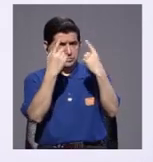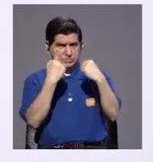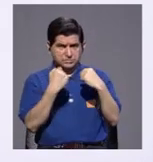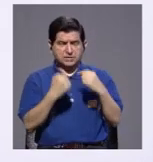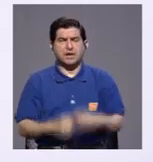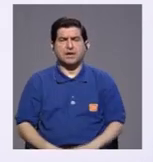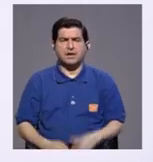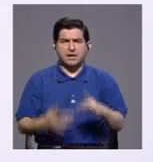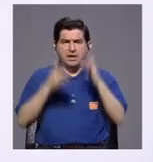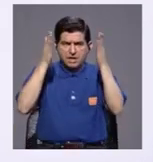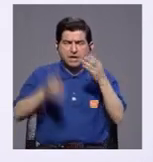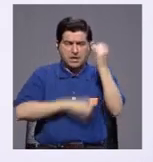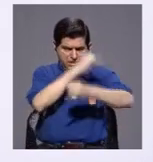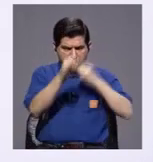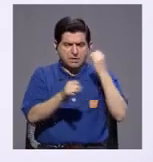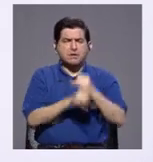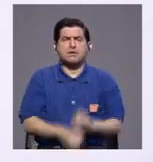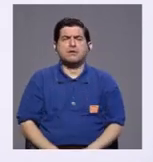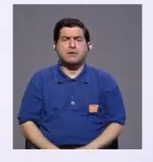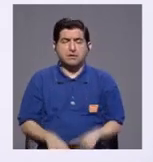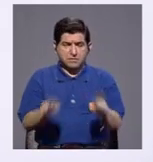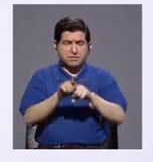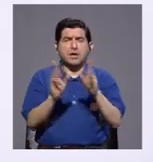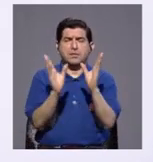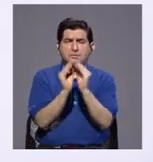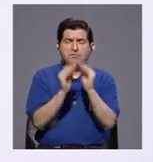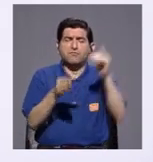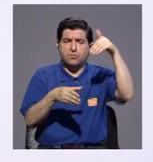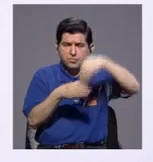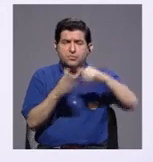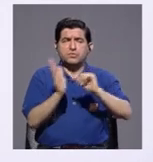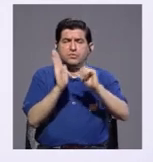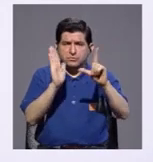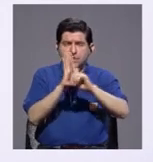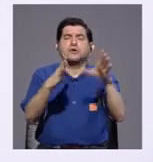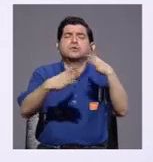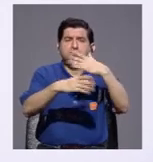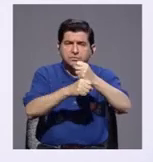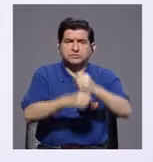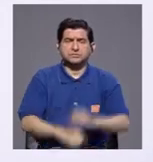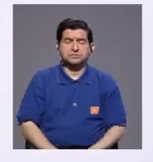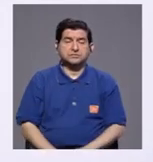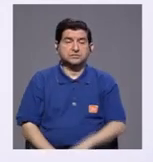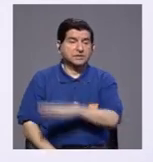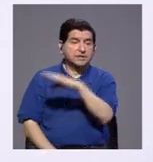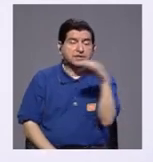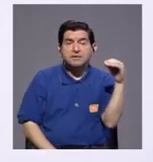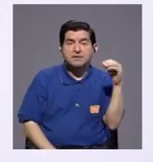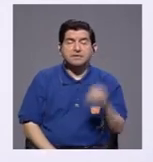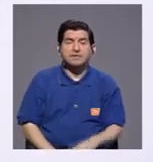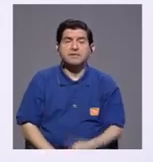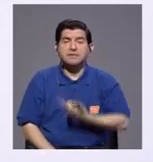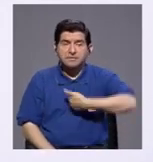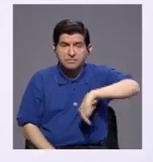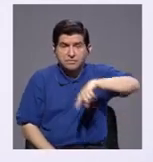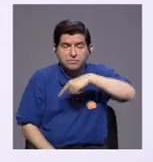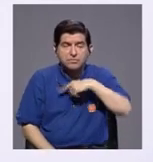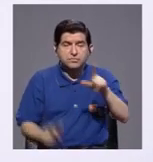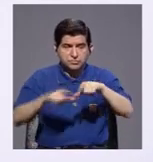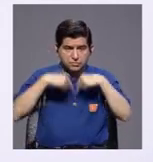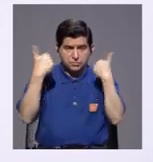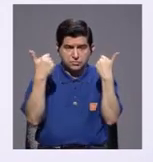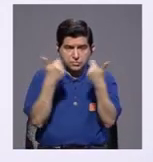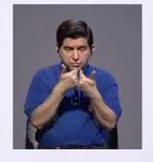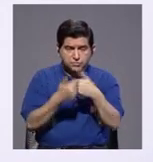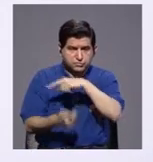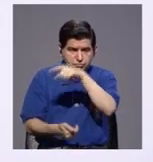internacionales hemos generado incluso foros dentro de la asamblea legislativa y hemos este tomado un grupo de